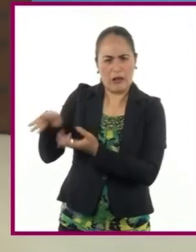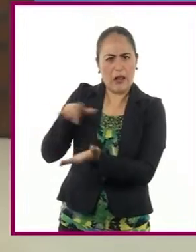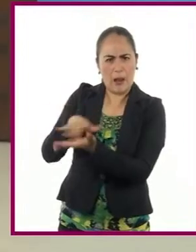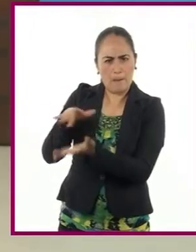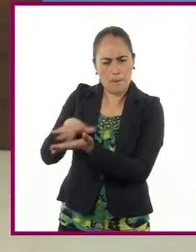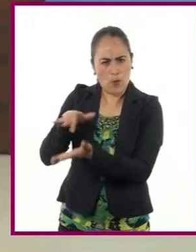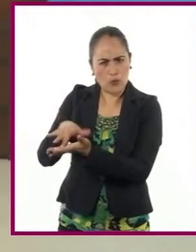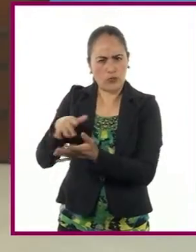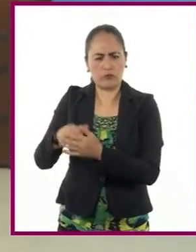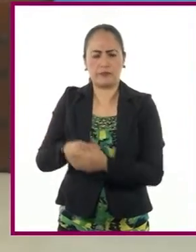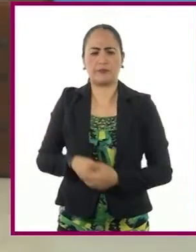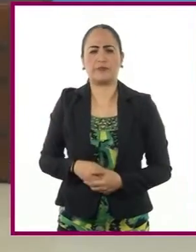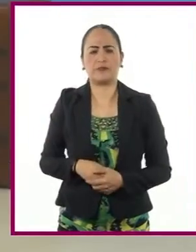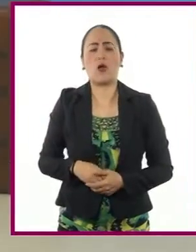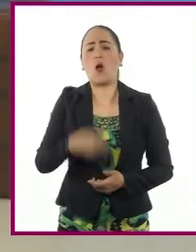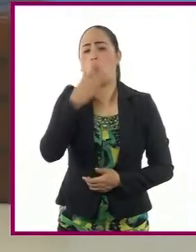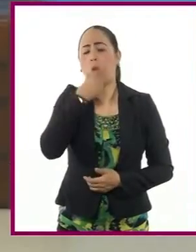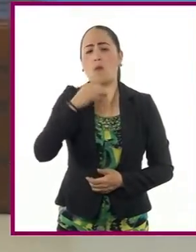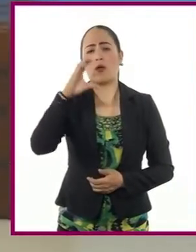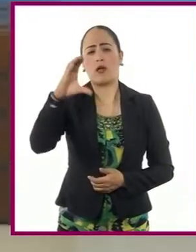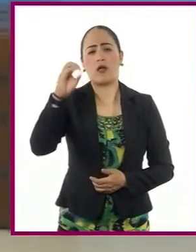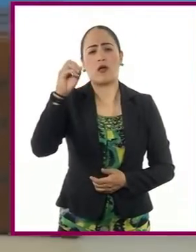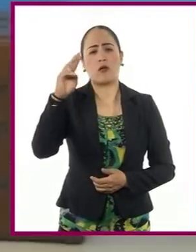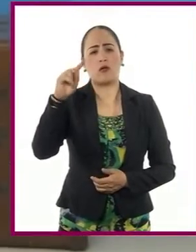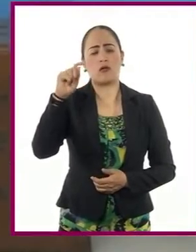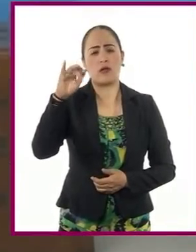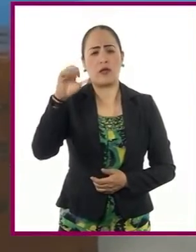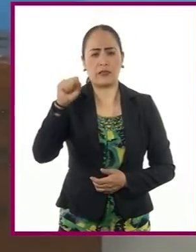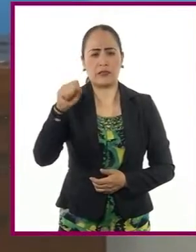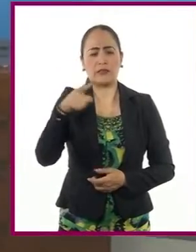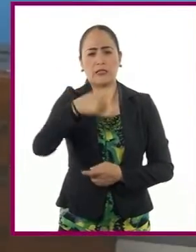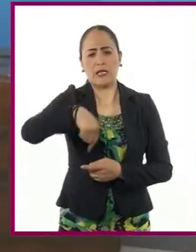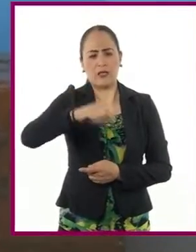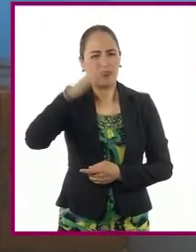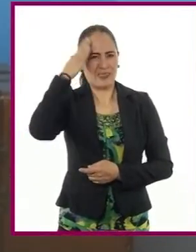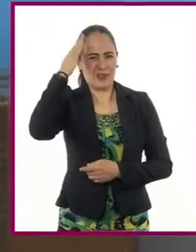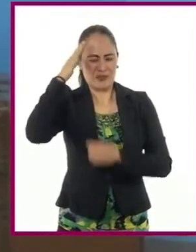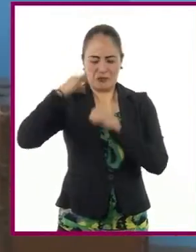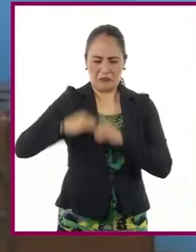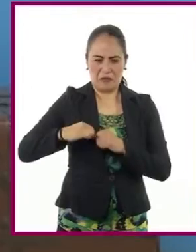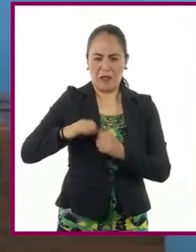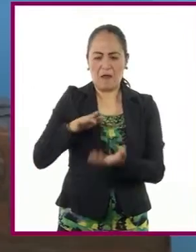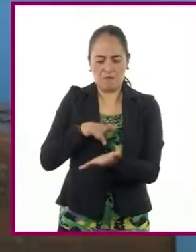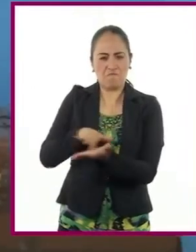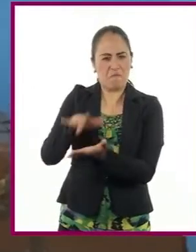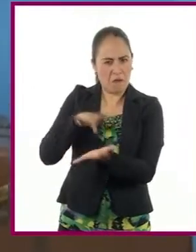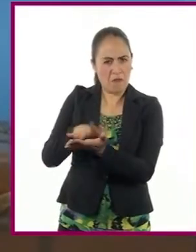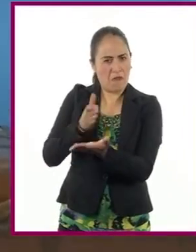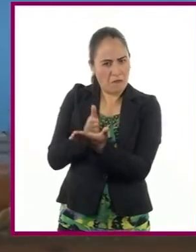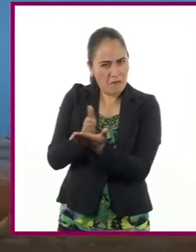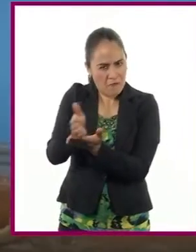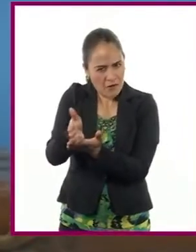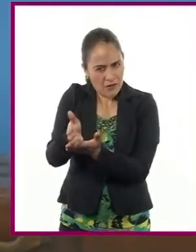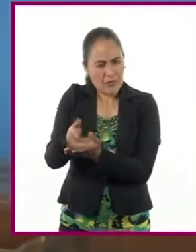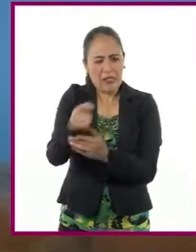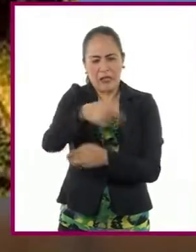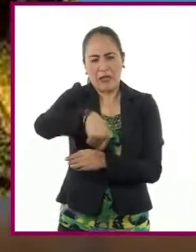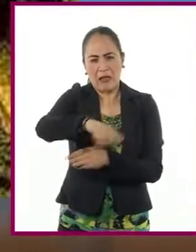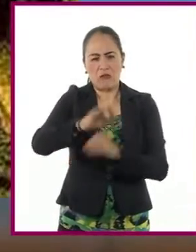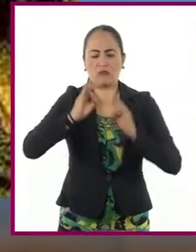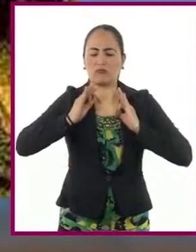esta forma, Cortés aseguró la lealtad de los encomenderos y también mantenerlos en calma.